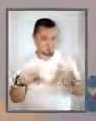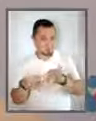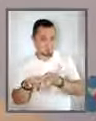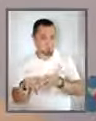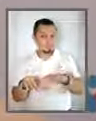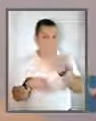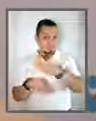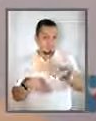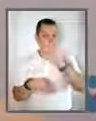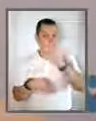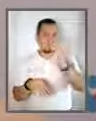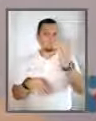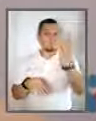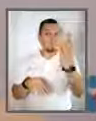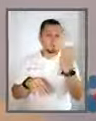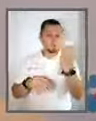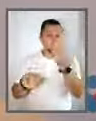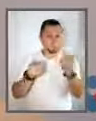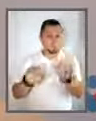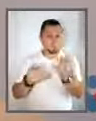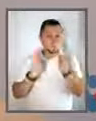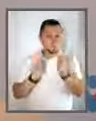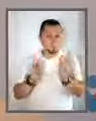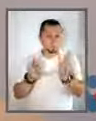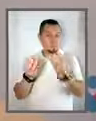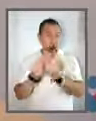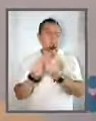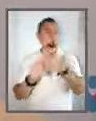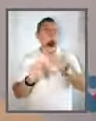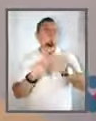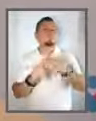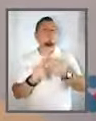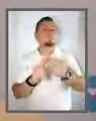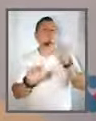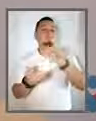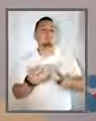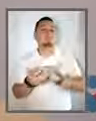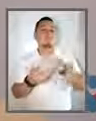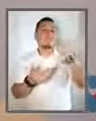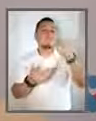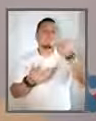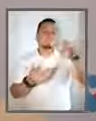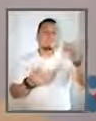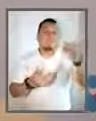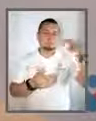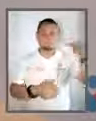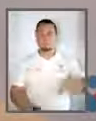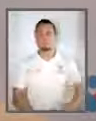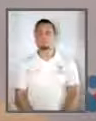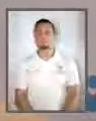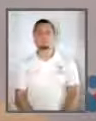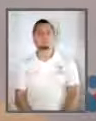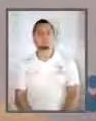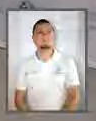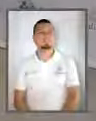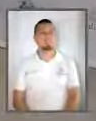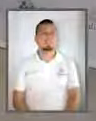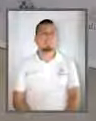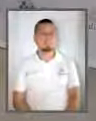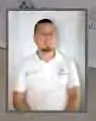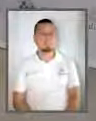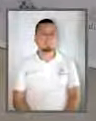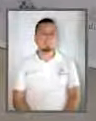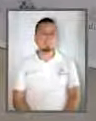que el resto, o sea, 9 pruebas han sido positivas en el Instituto Mexicano del Seguro Social. Preguntan